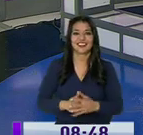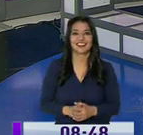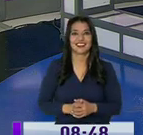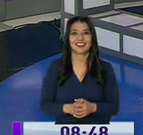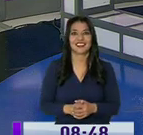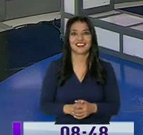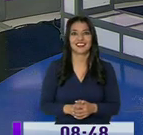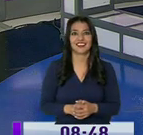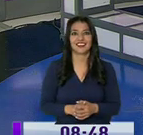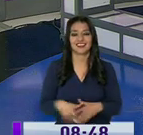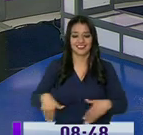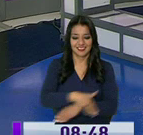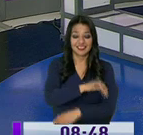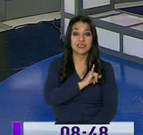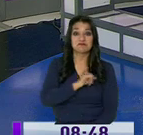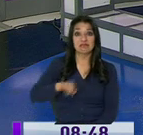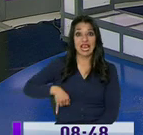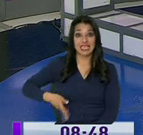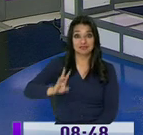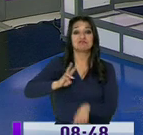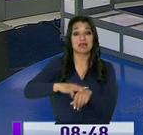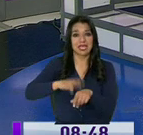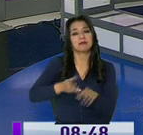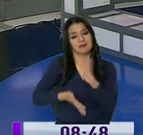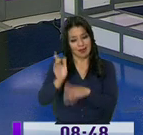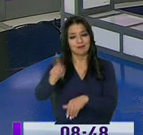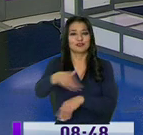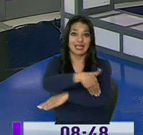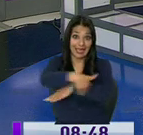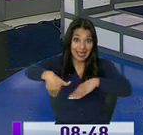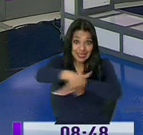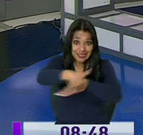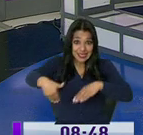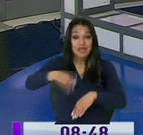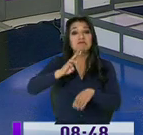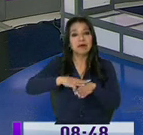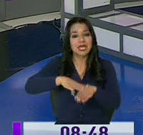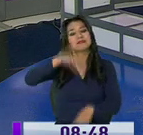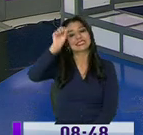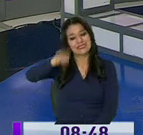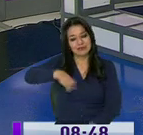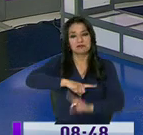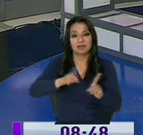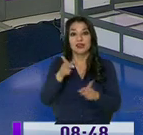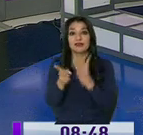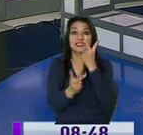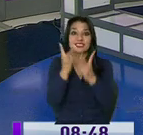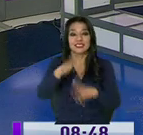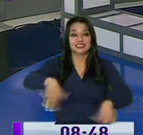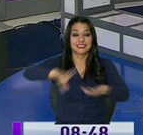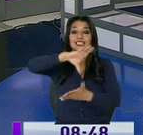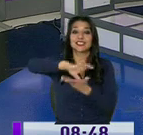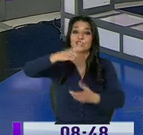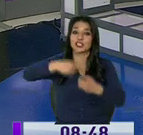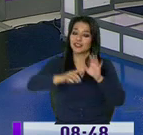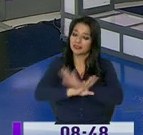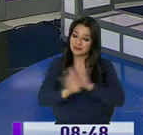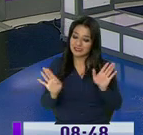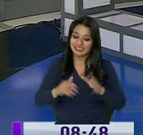calle Ipiales, ahí la calle Miami. Vamos allá. ¿Así? Sí. Vámonos y para allá. Y nos pegamos un agachadito. Exacto, ya,